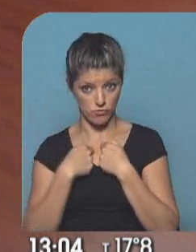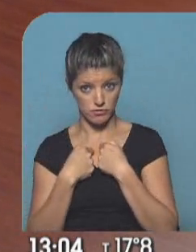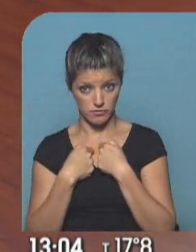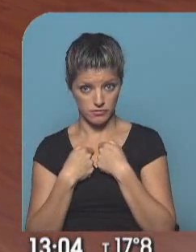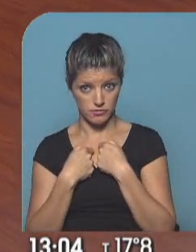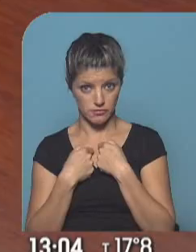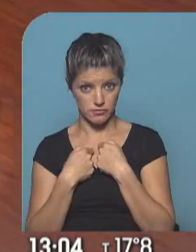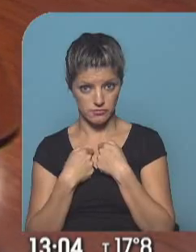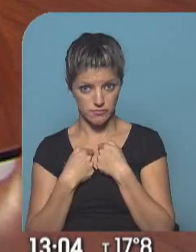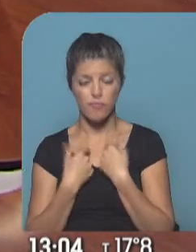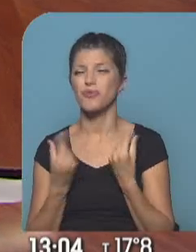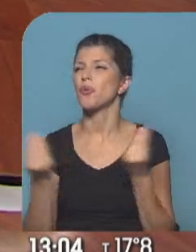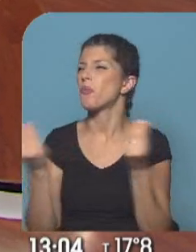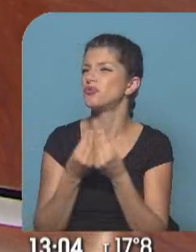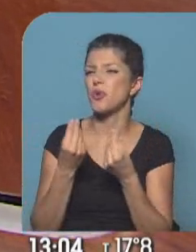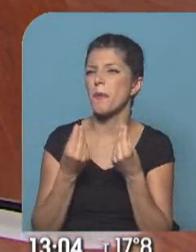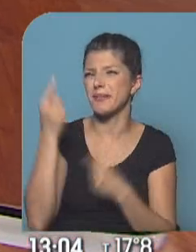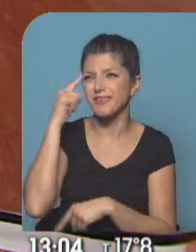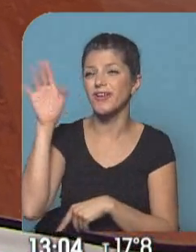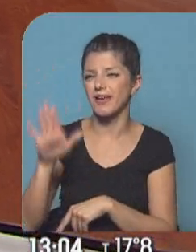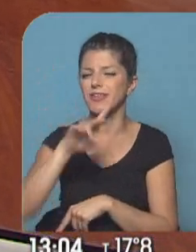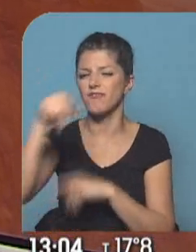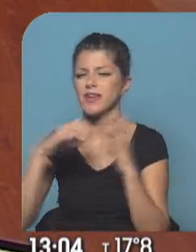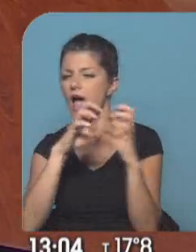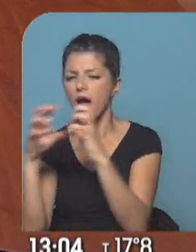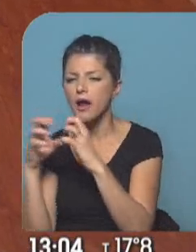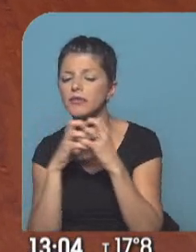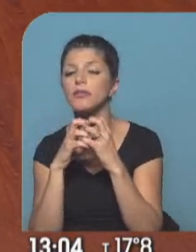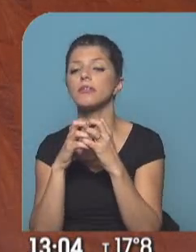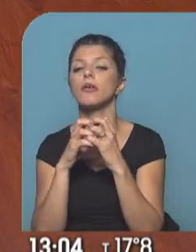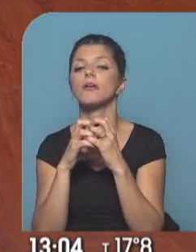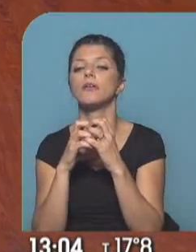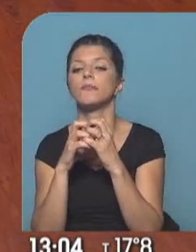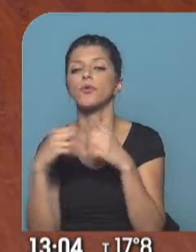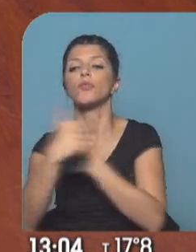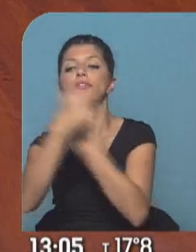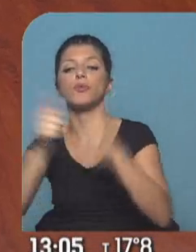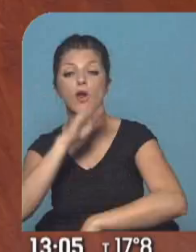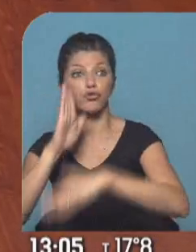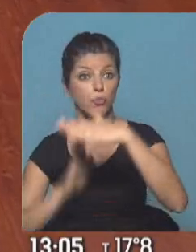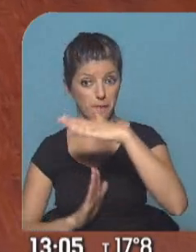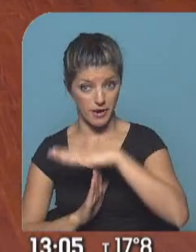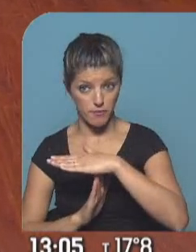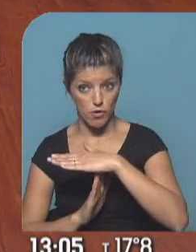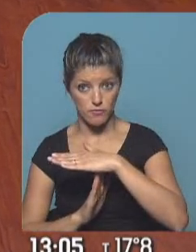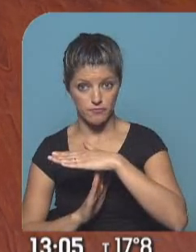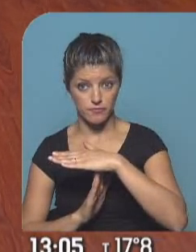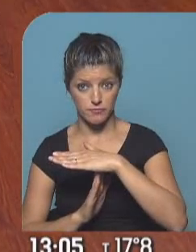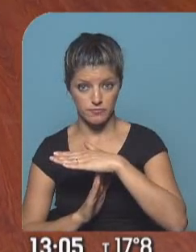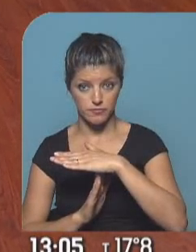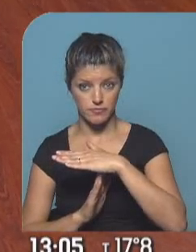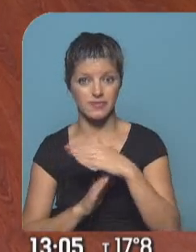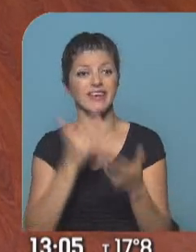que muchos creyeron que era la base de la crisis con la Asamblea Nacional, cuando el Tribunal Supremo absorbe las